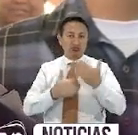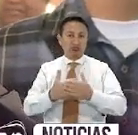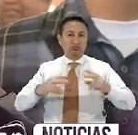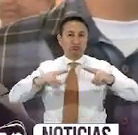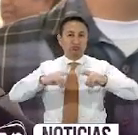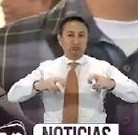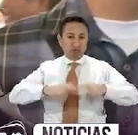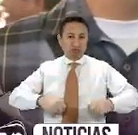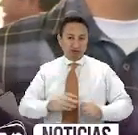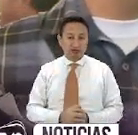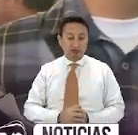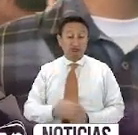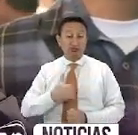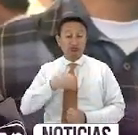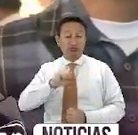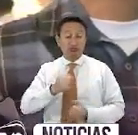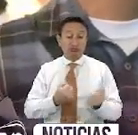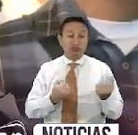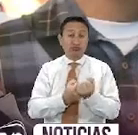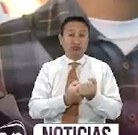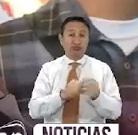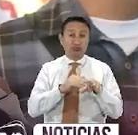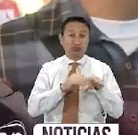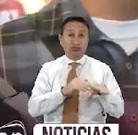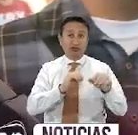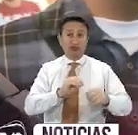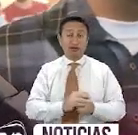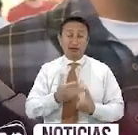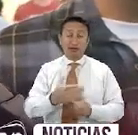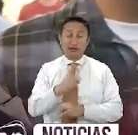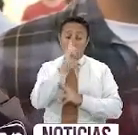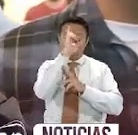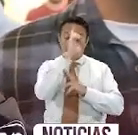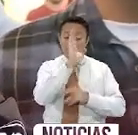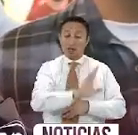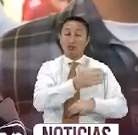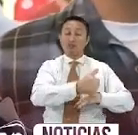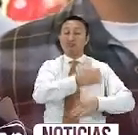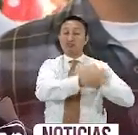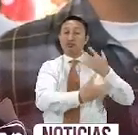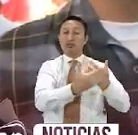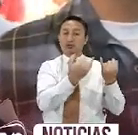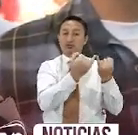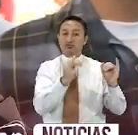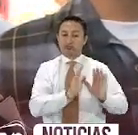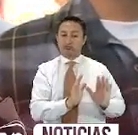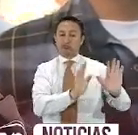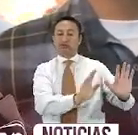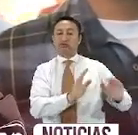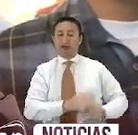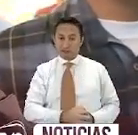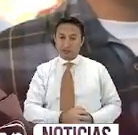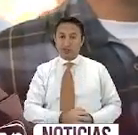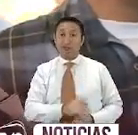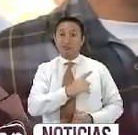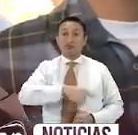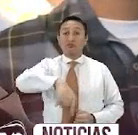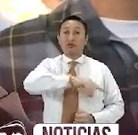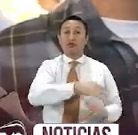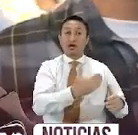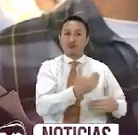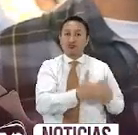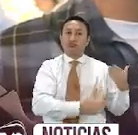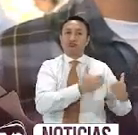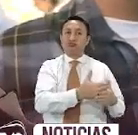investigación que respaldamos, evidentemente también respetamos la total independencia de los órganos de investigación. Ellos seguramente seguirán